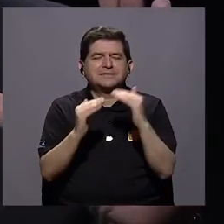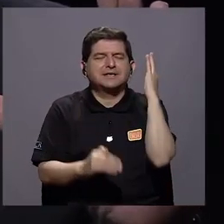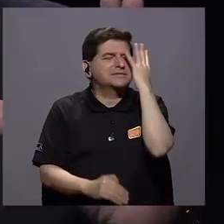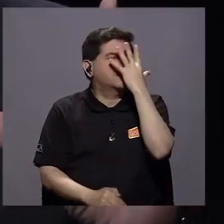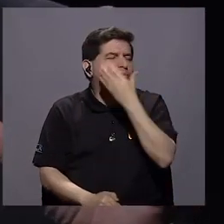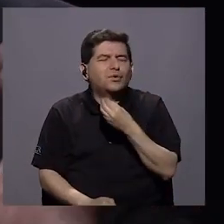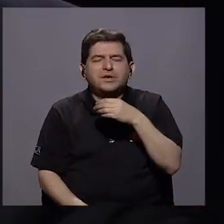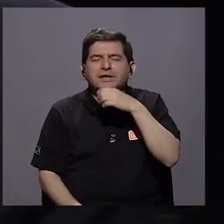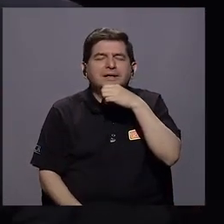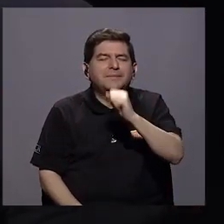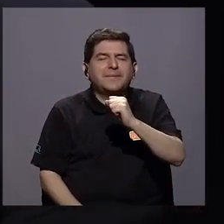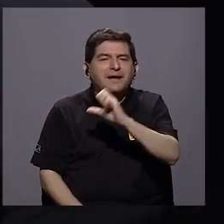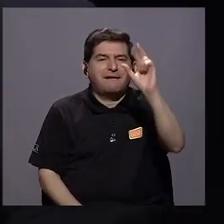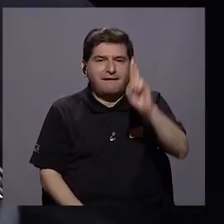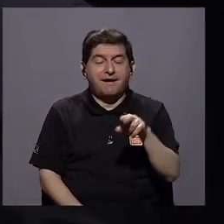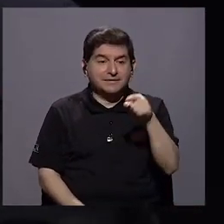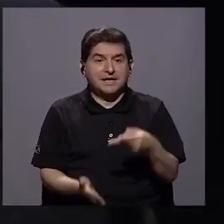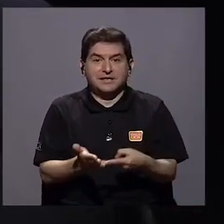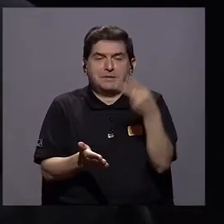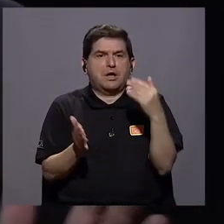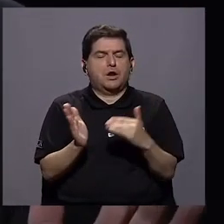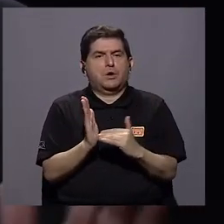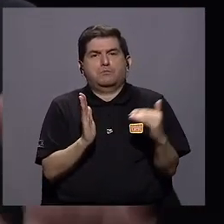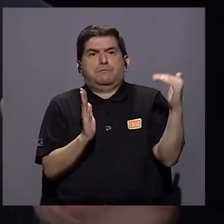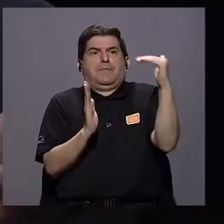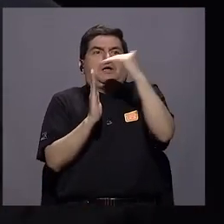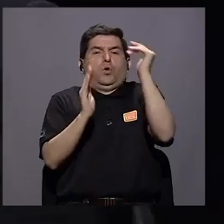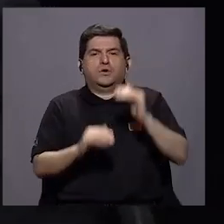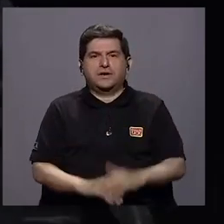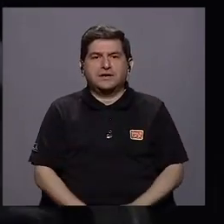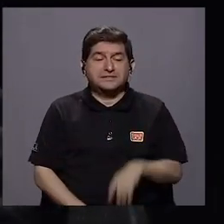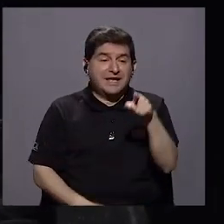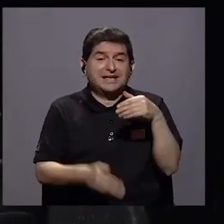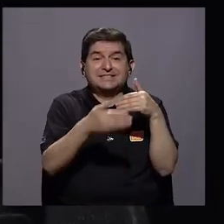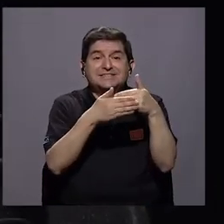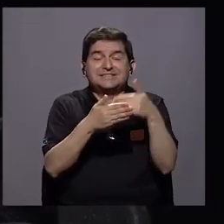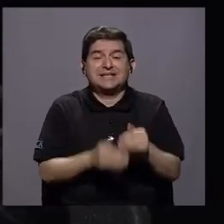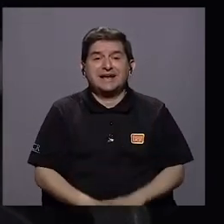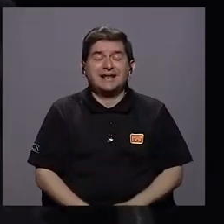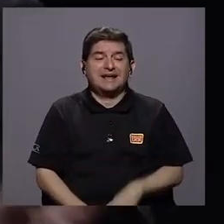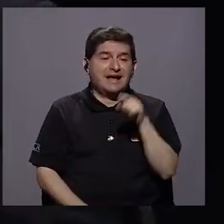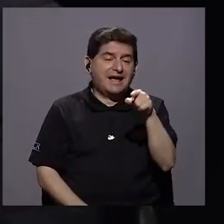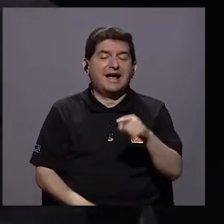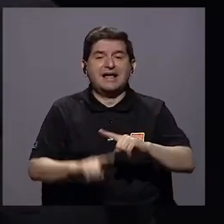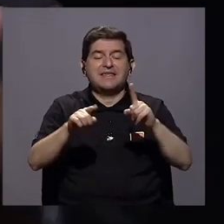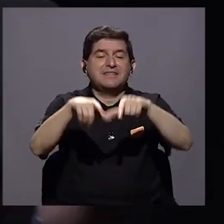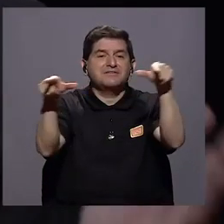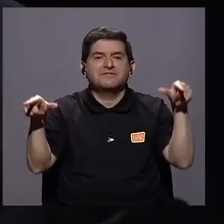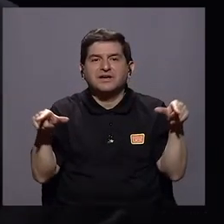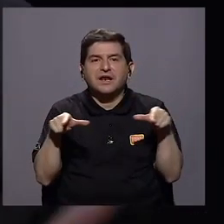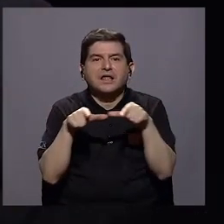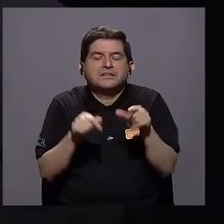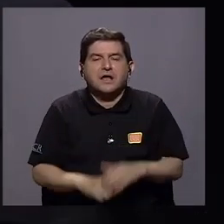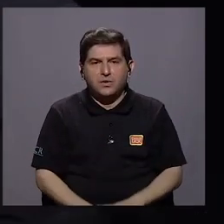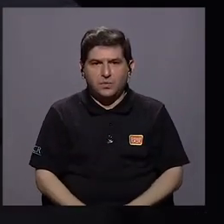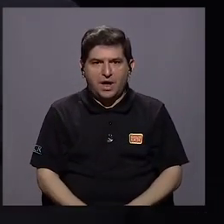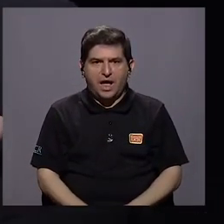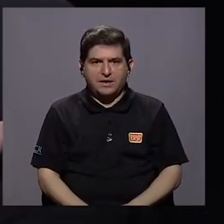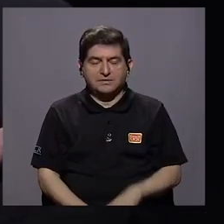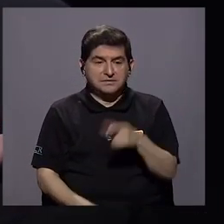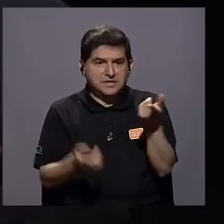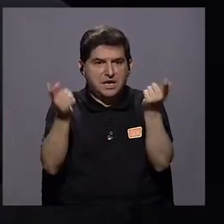antiguas de costarricenses. Esas casas deben valer una fortuna. ¿Por qué? Porque resulta que están a la par del Country Club o a la par de algunos lugares